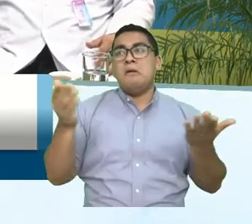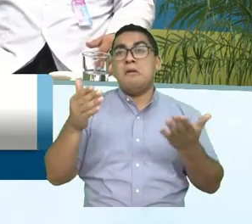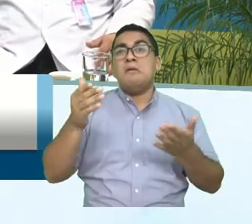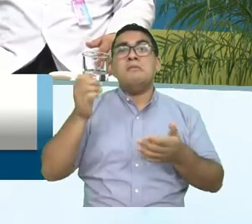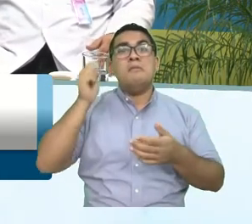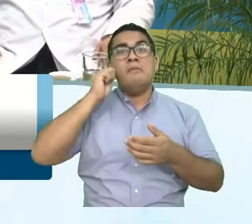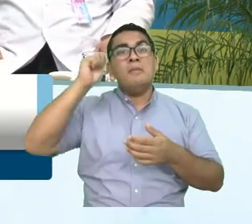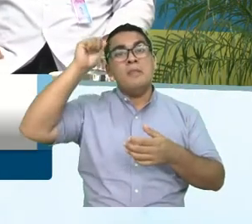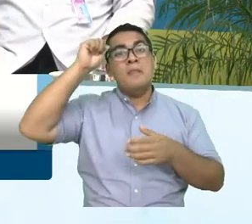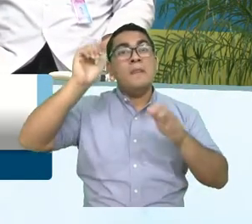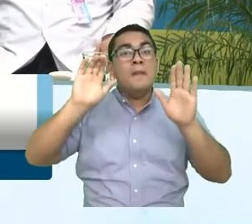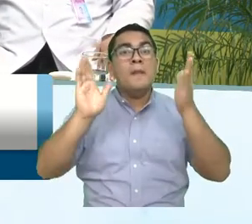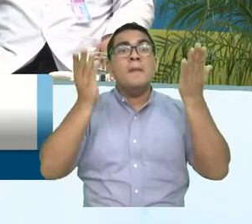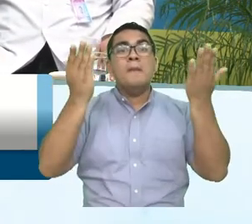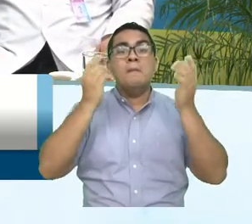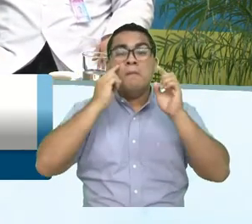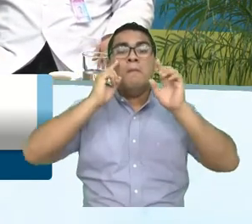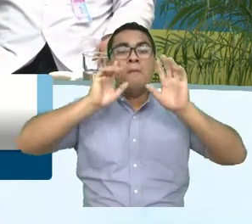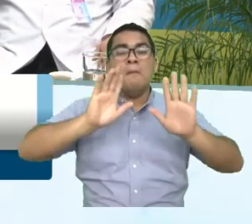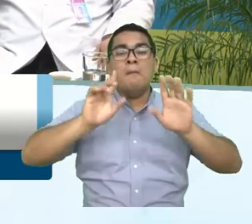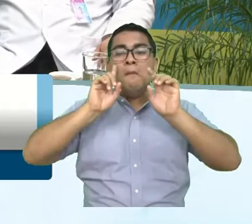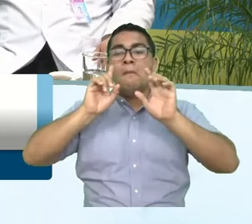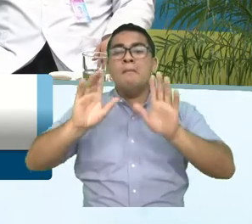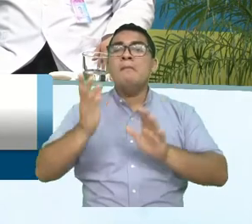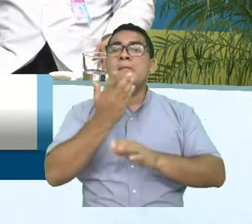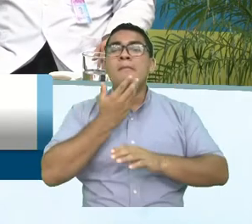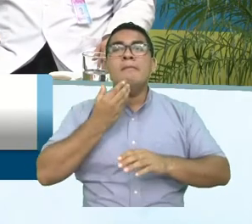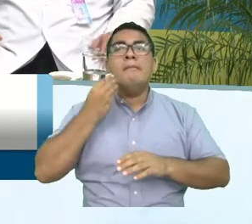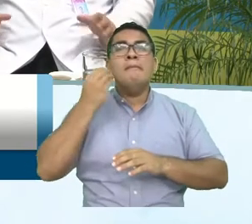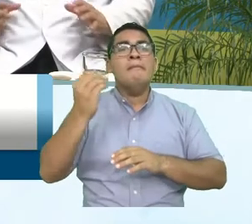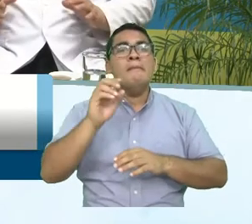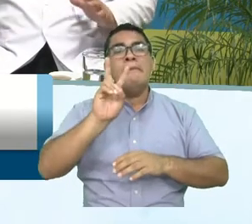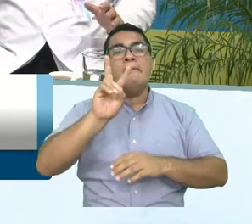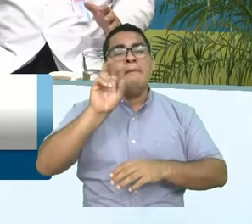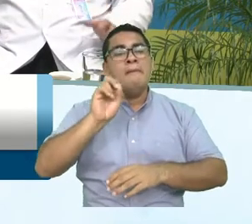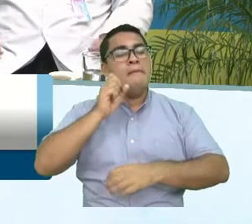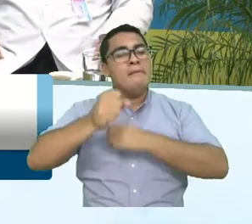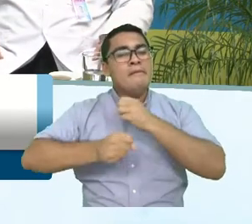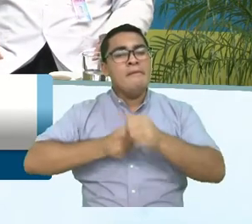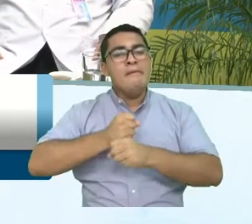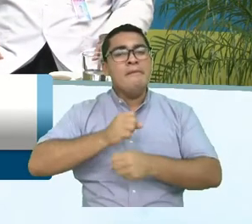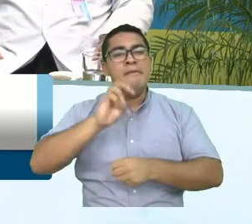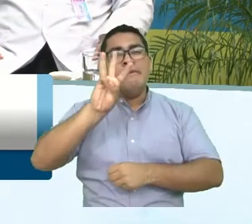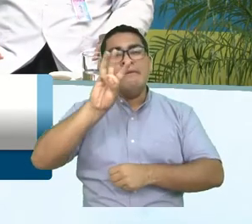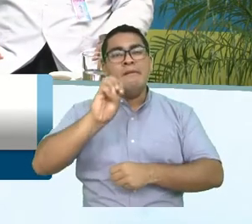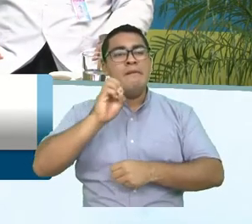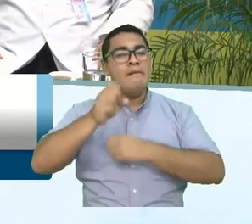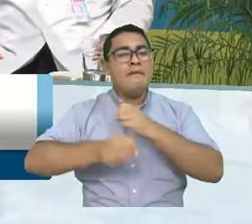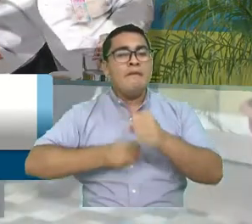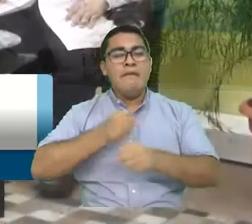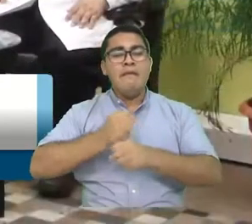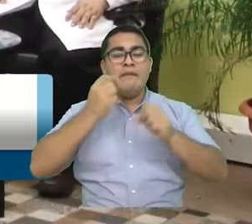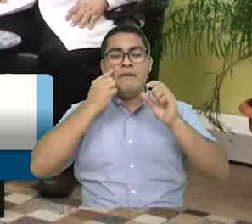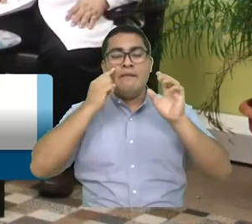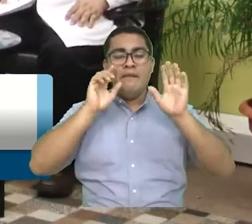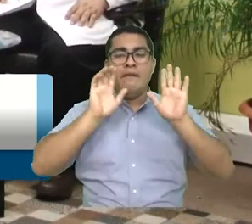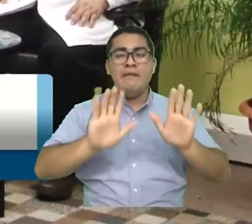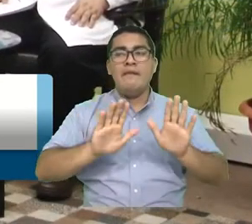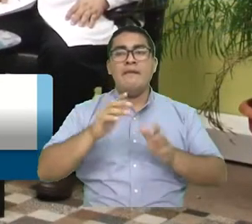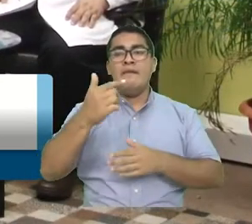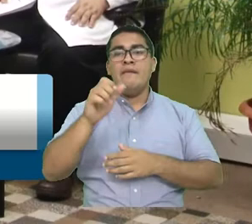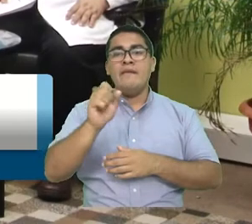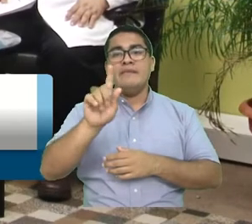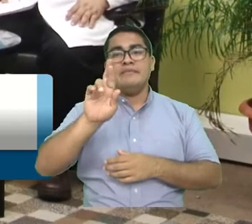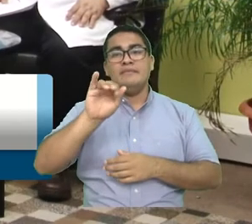cuidarte. Entonces, por eso es de que entre la juventud, entre los 20 y los 30, se disparan los procesos gástricos. ¿Ves? Ok. Vamos a hacer